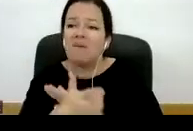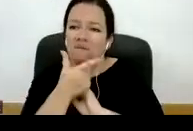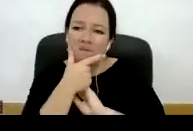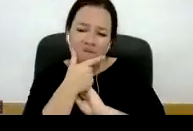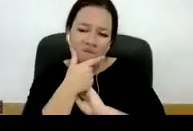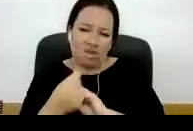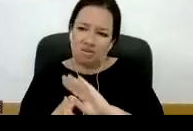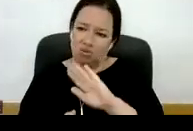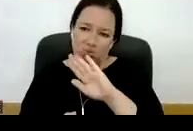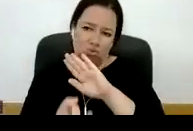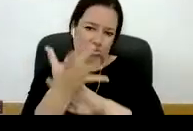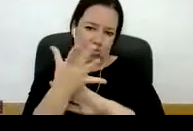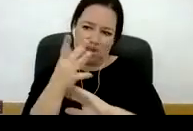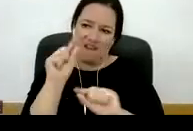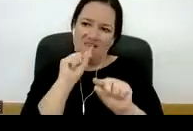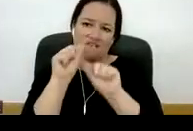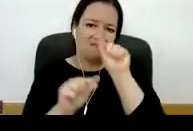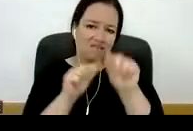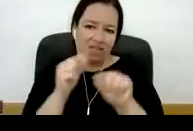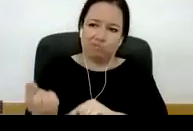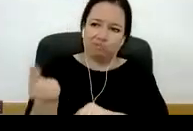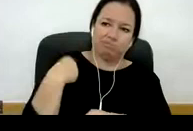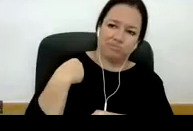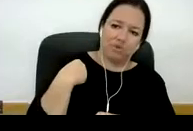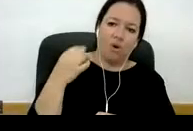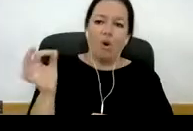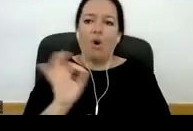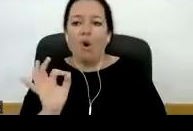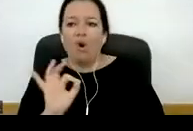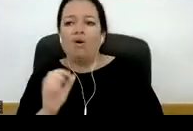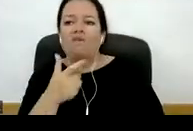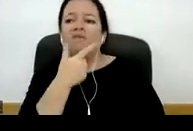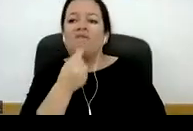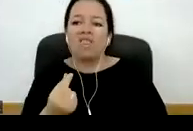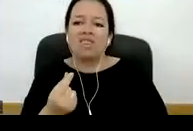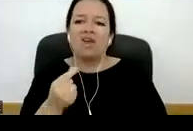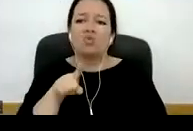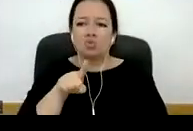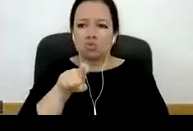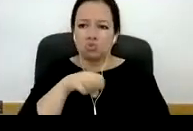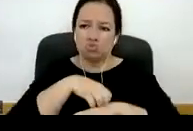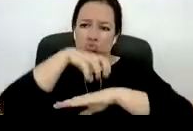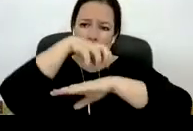mucho más sensibles a cualquier infección o o van a estar más predispuestos a una tumoración,